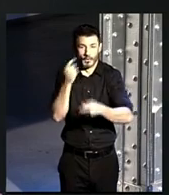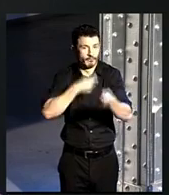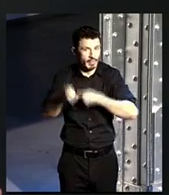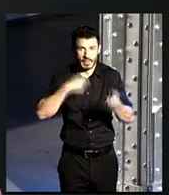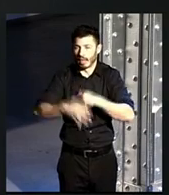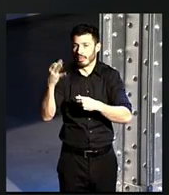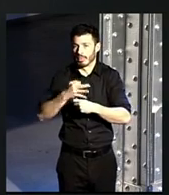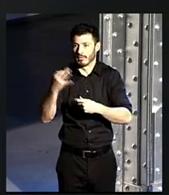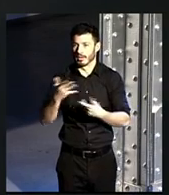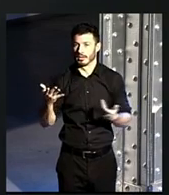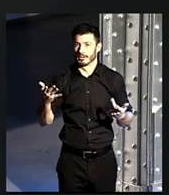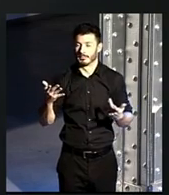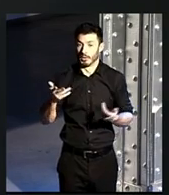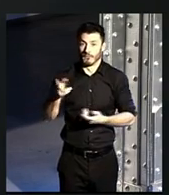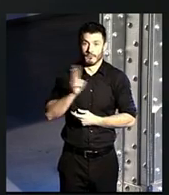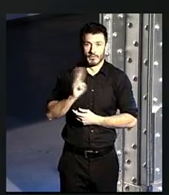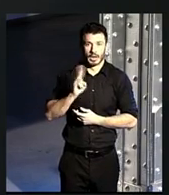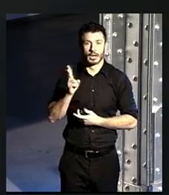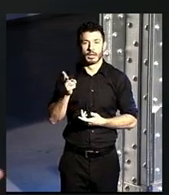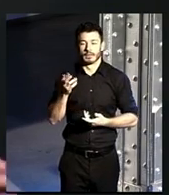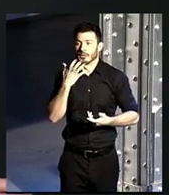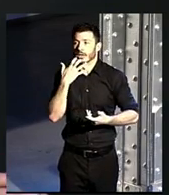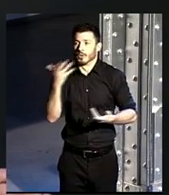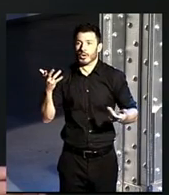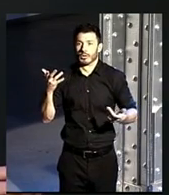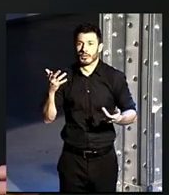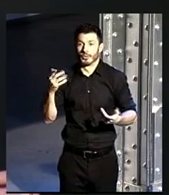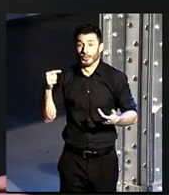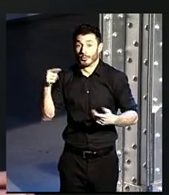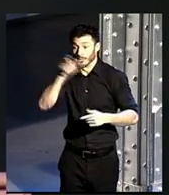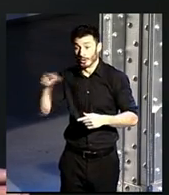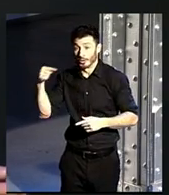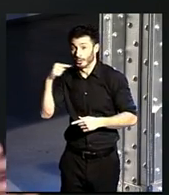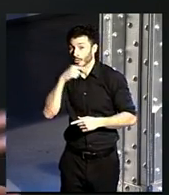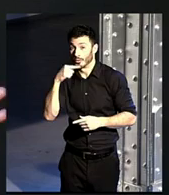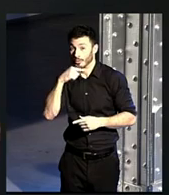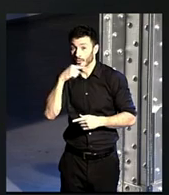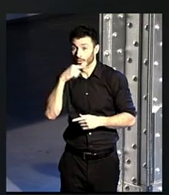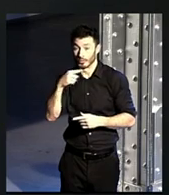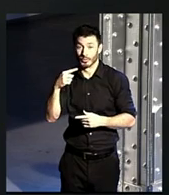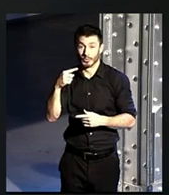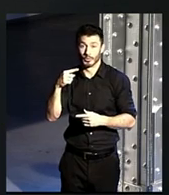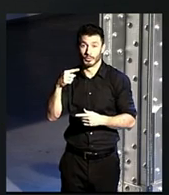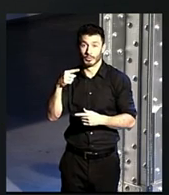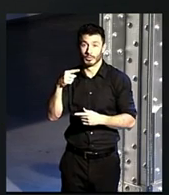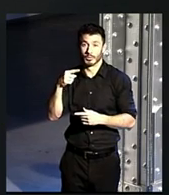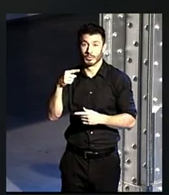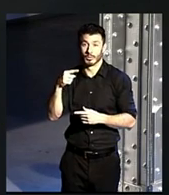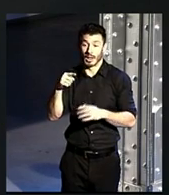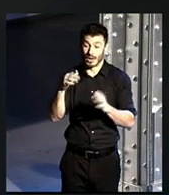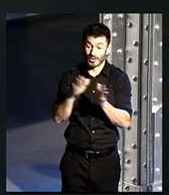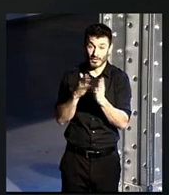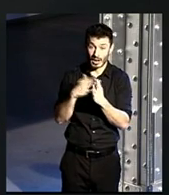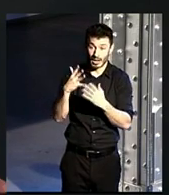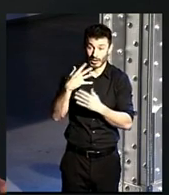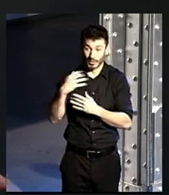no quería, tampoco quería, por ejemplo, que los rusos no compraran las novelas